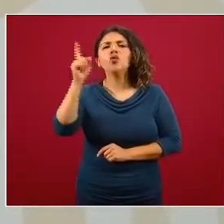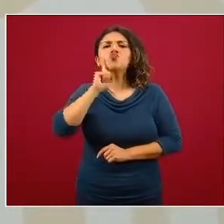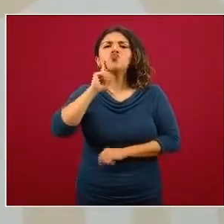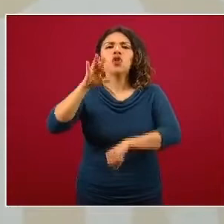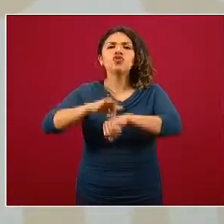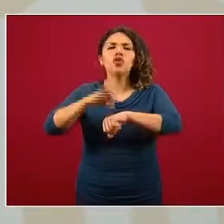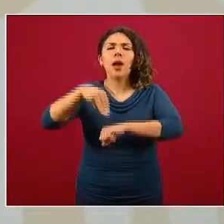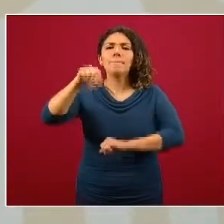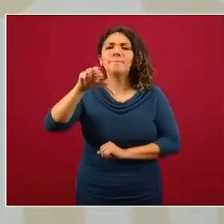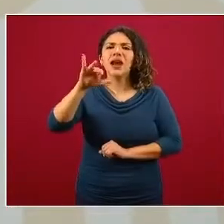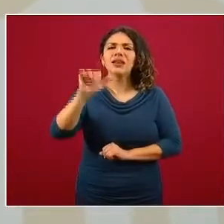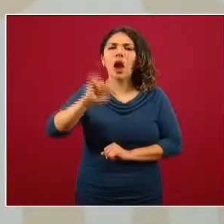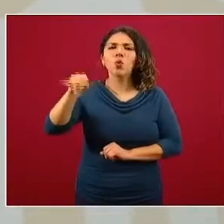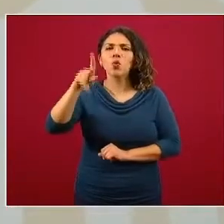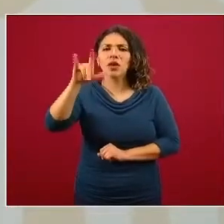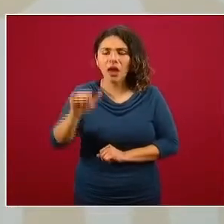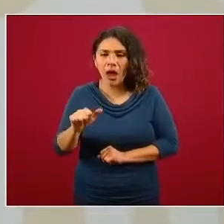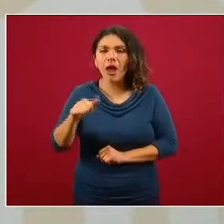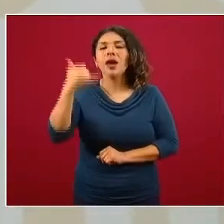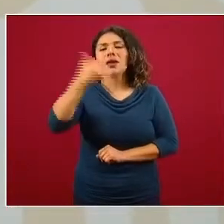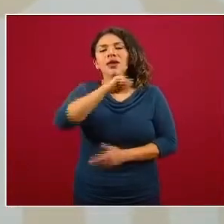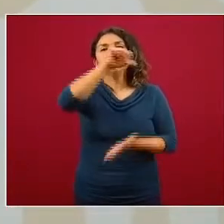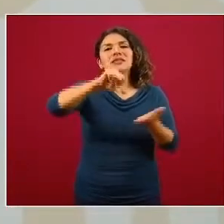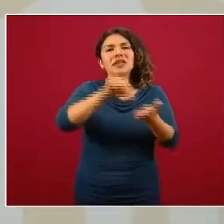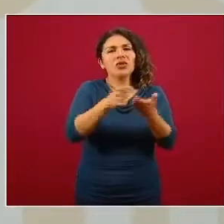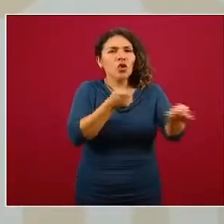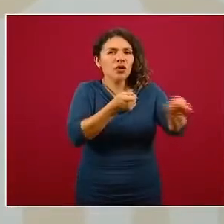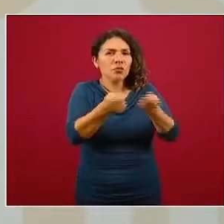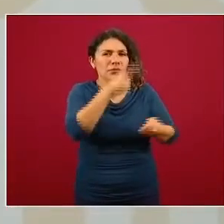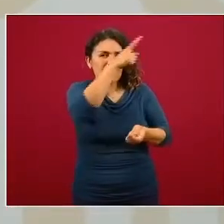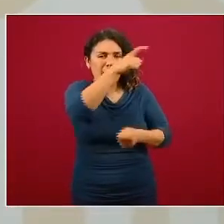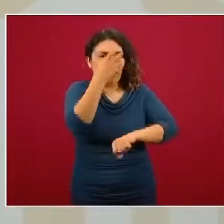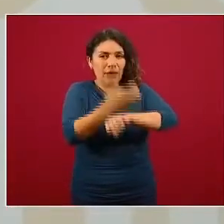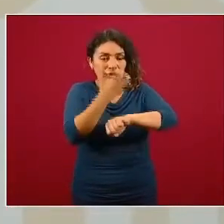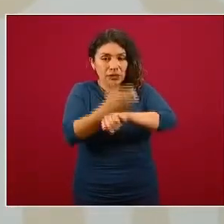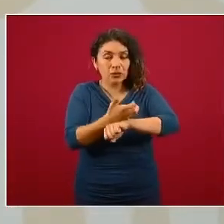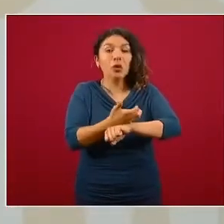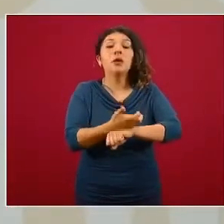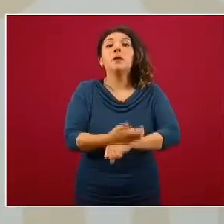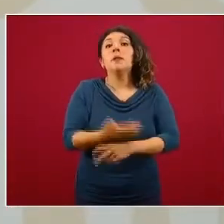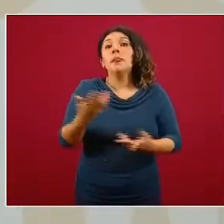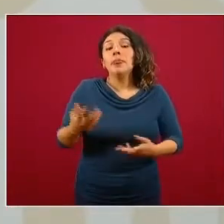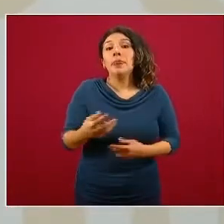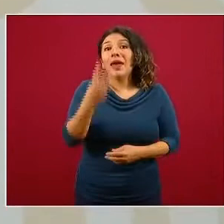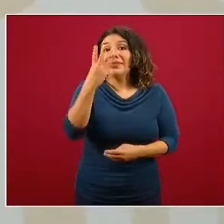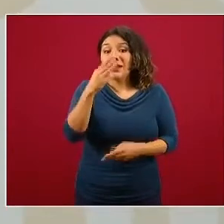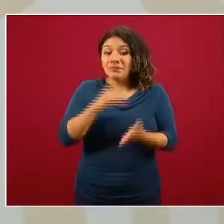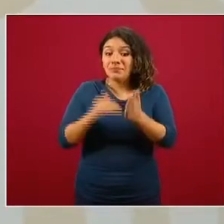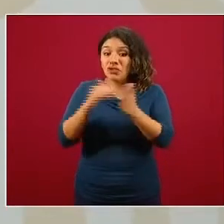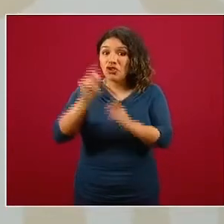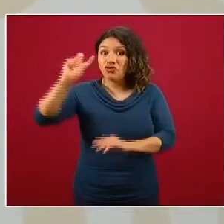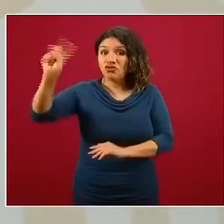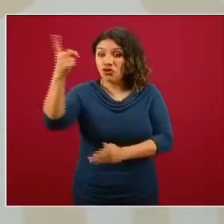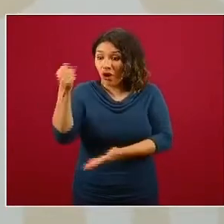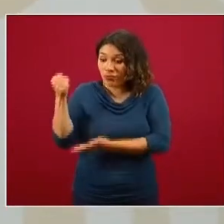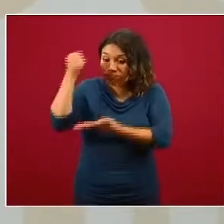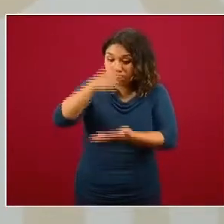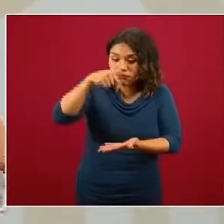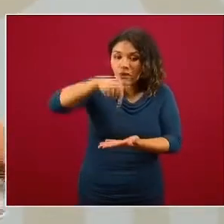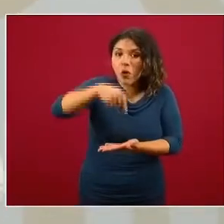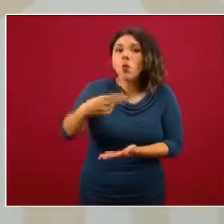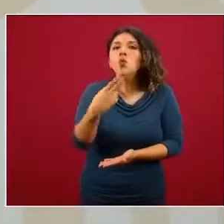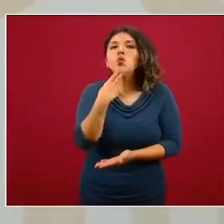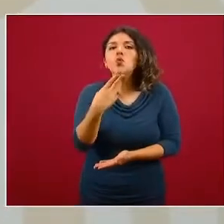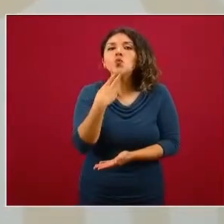Marinicen, a los Centros de Control de Enfermedades de Estados Unidos, y estos $3 millones van a ser utilizados